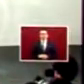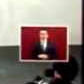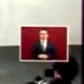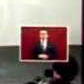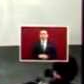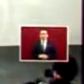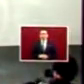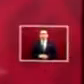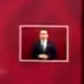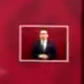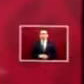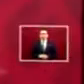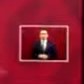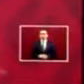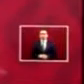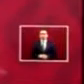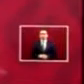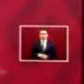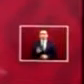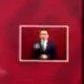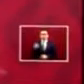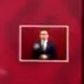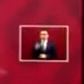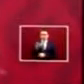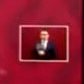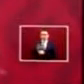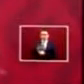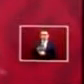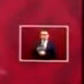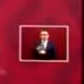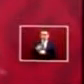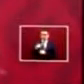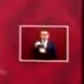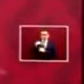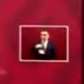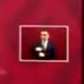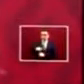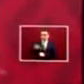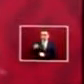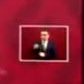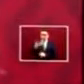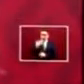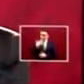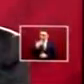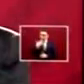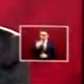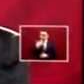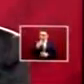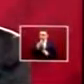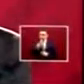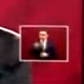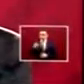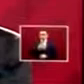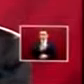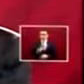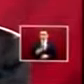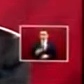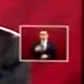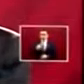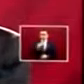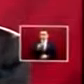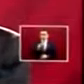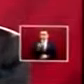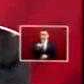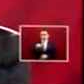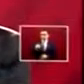decir no estamos de acuerdo con lo que en materia de migración se está haciendo en México. El tema es altísimamente complicado.